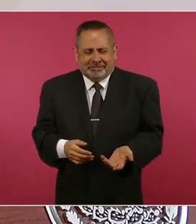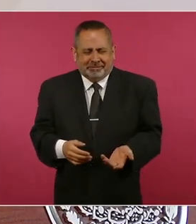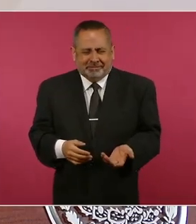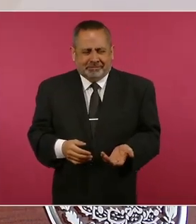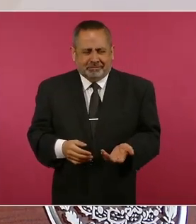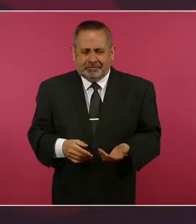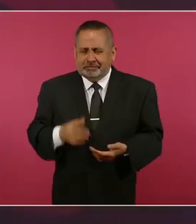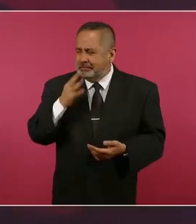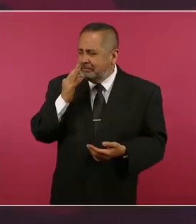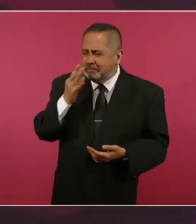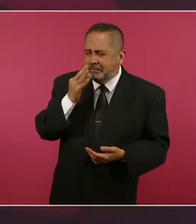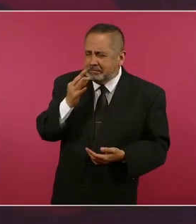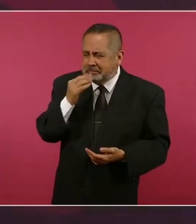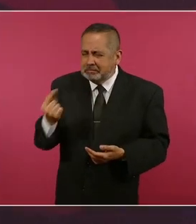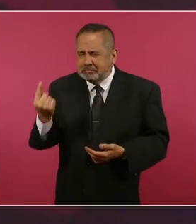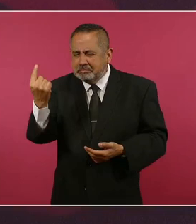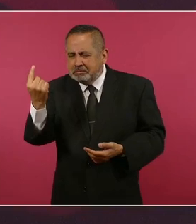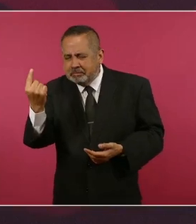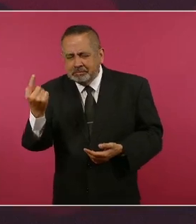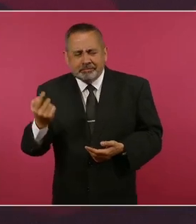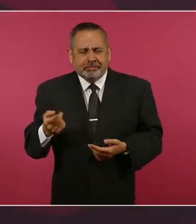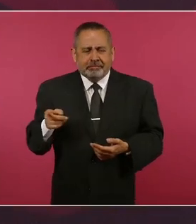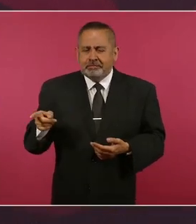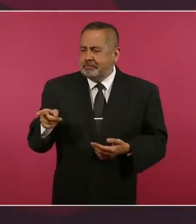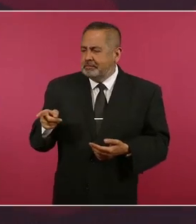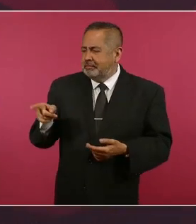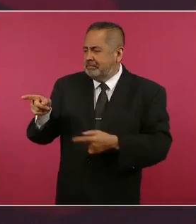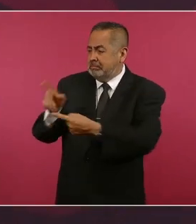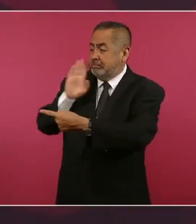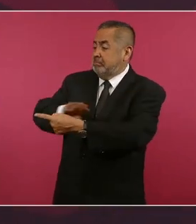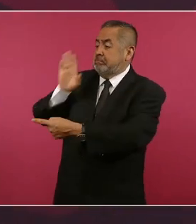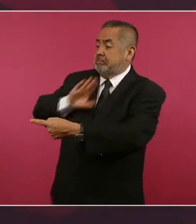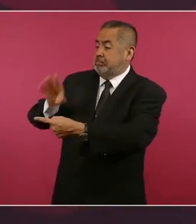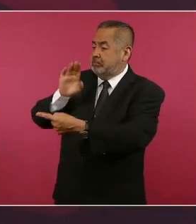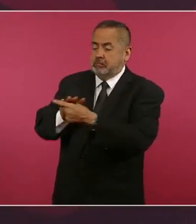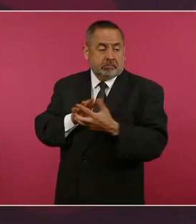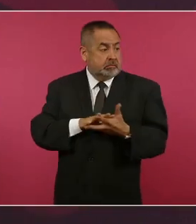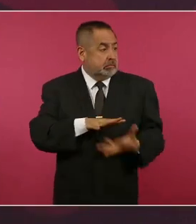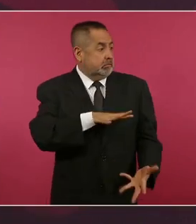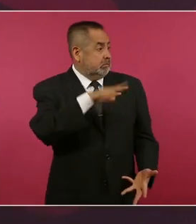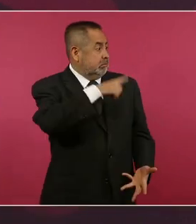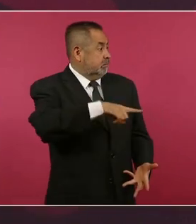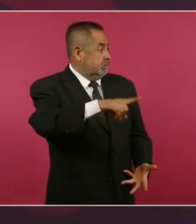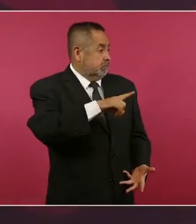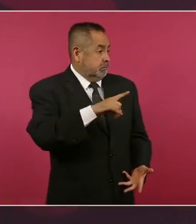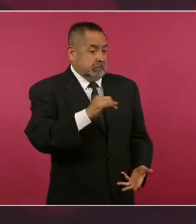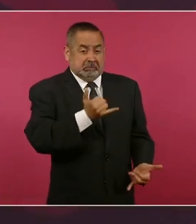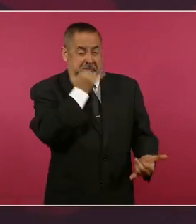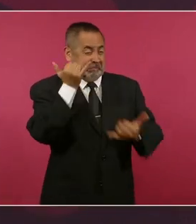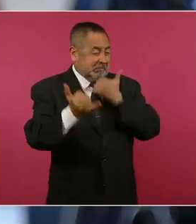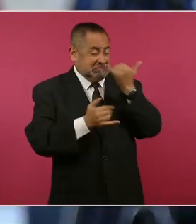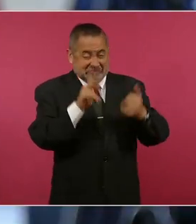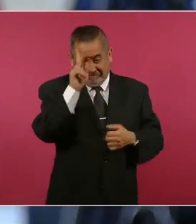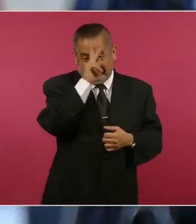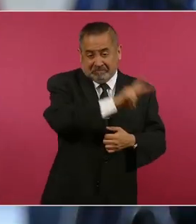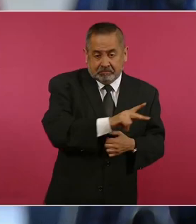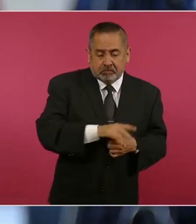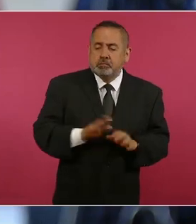la paja en el ojo ajeno y no la viga en el propio.